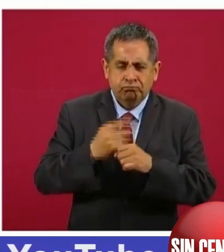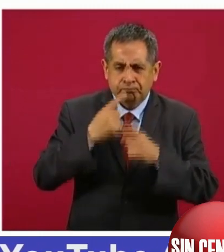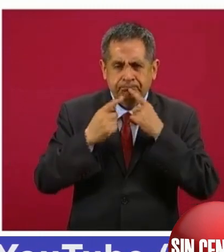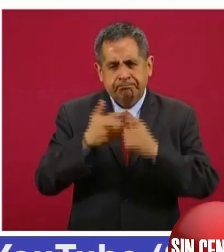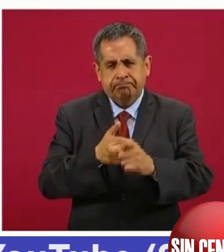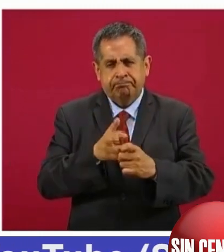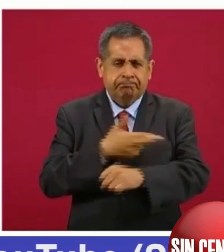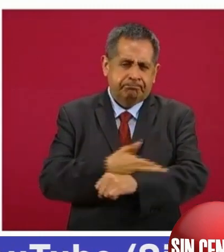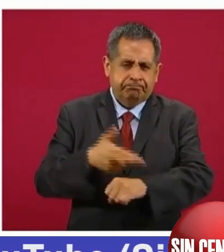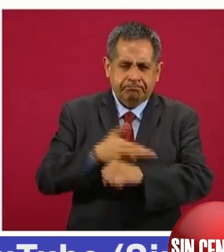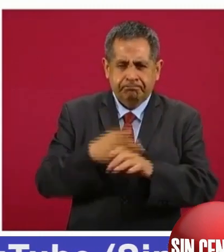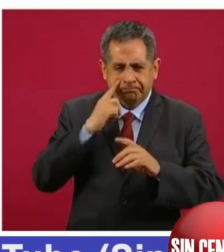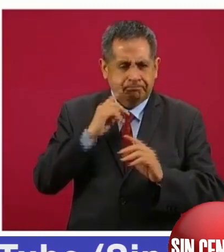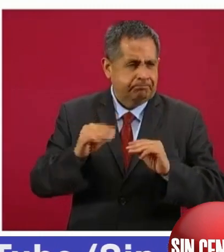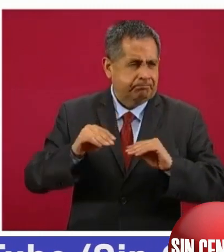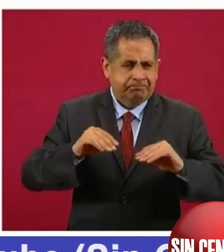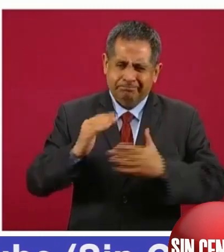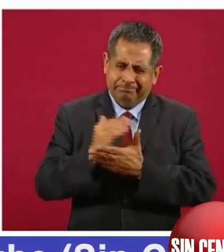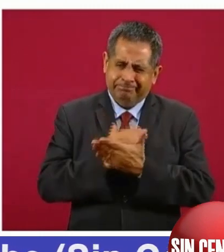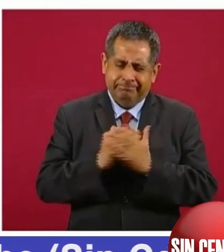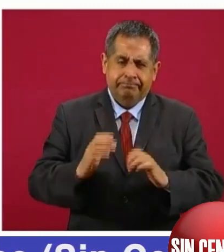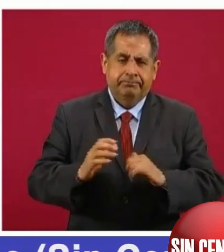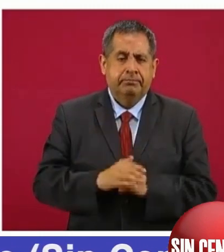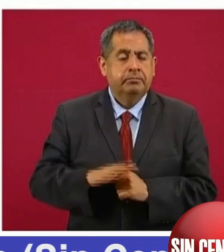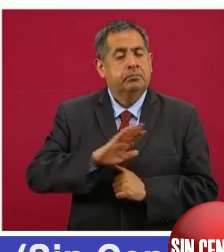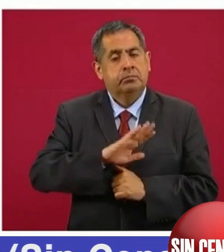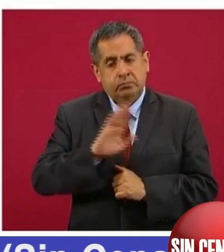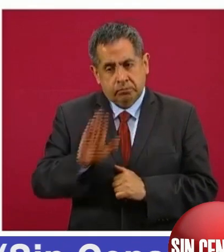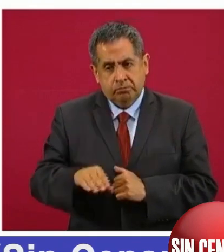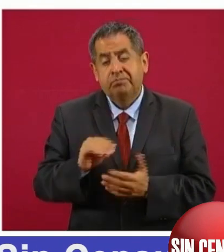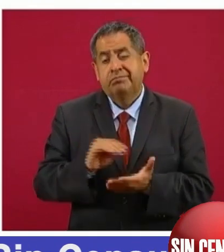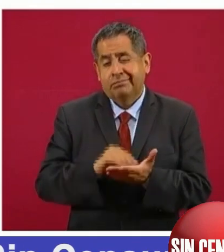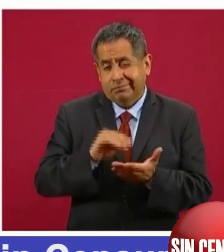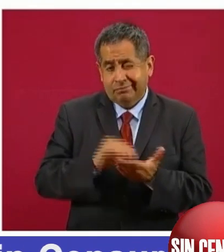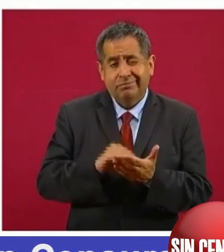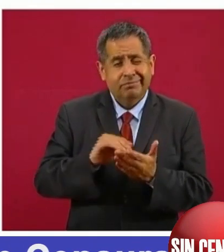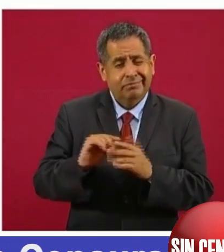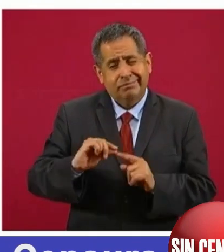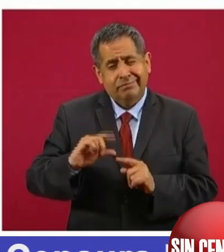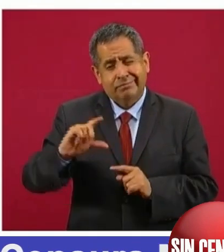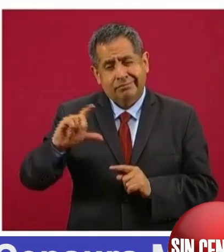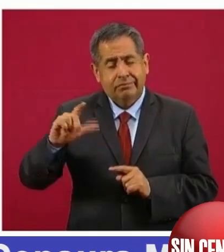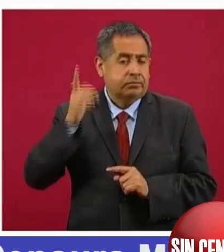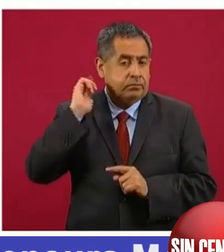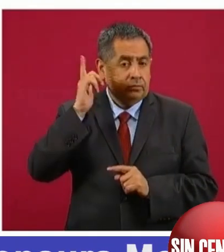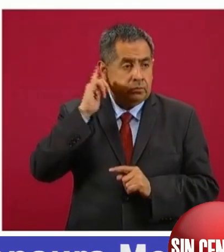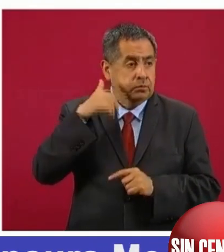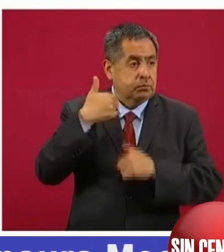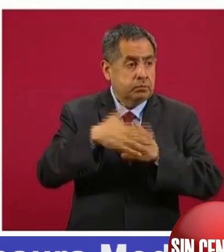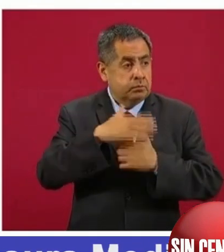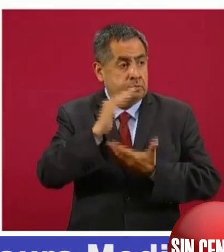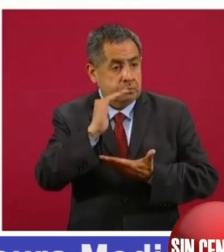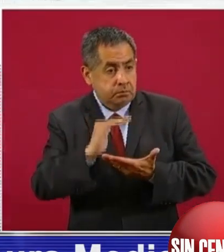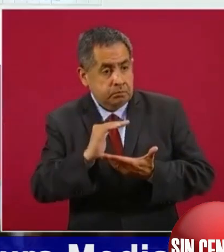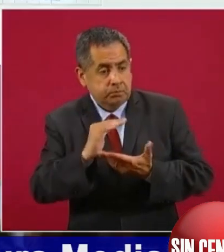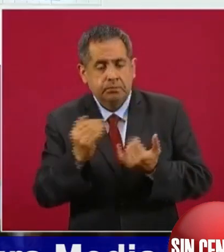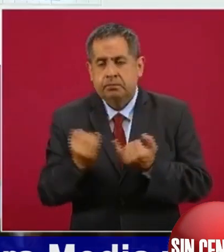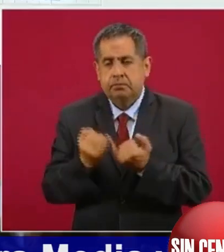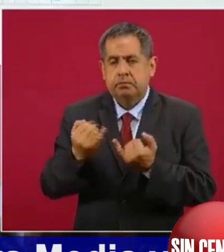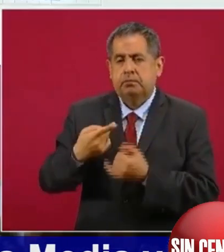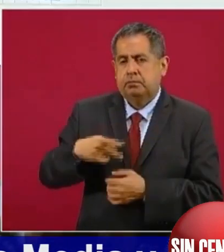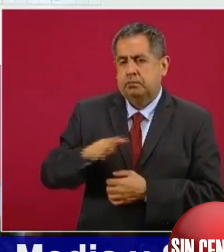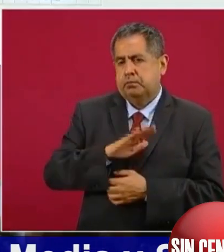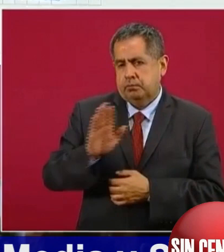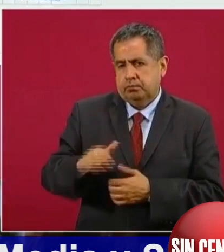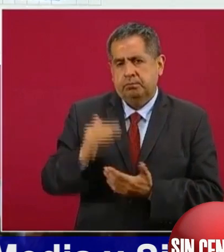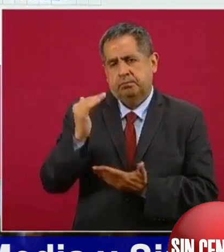acciones para regular la movilidad. Las defunciones también van todavía en incremento. Esperemos que en la medida en que bajen los casos, en 15 a 20